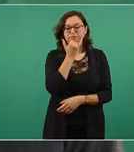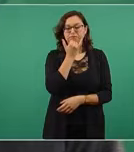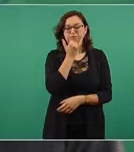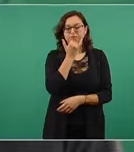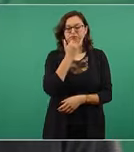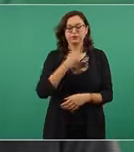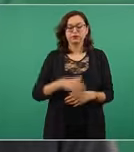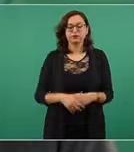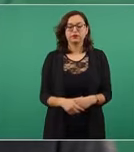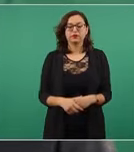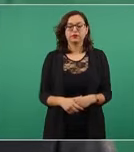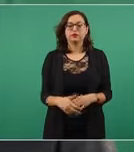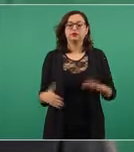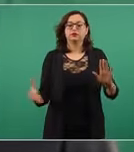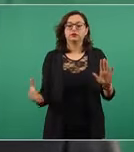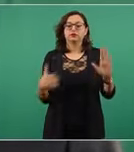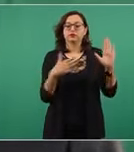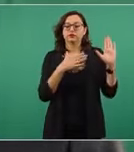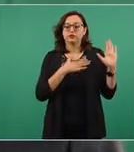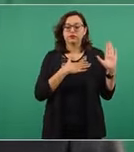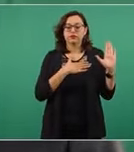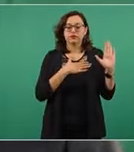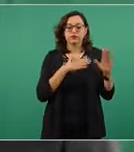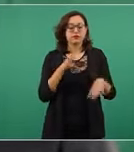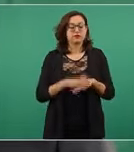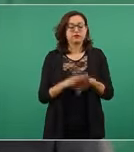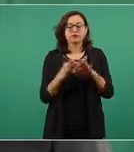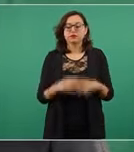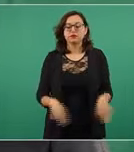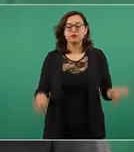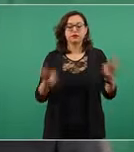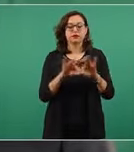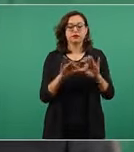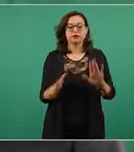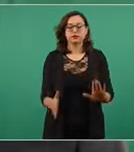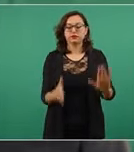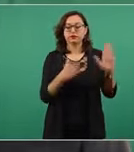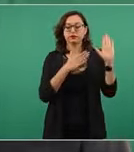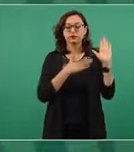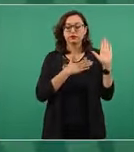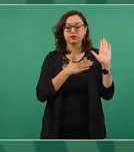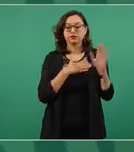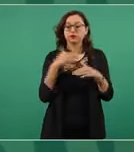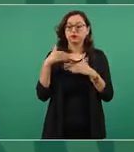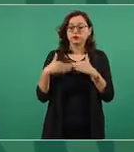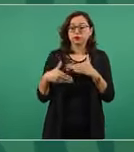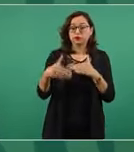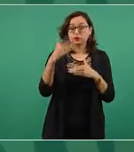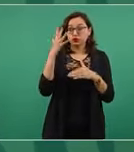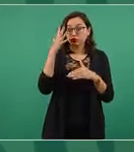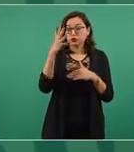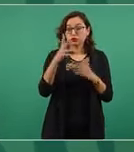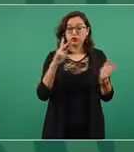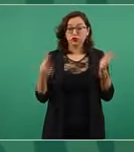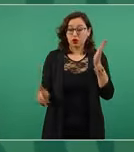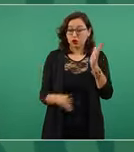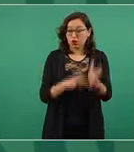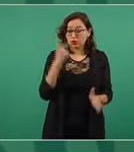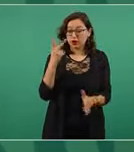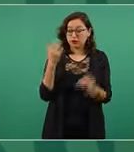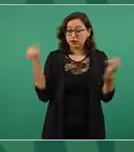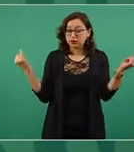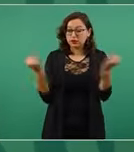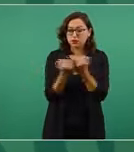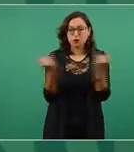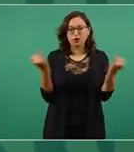y el compromiso, sobre todo, de la no repetición,